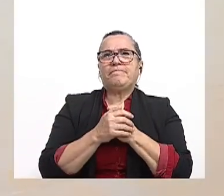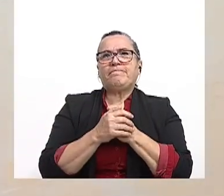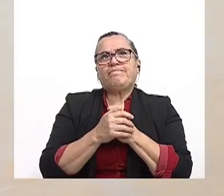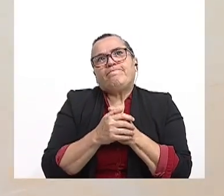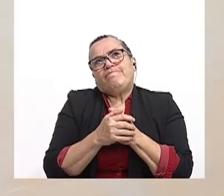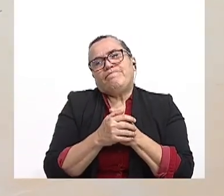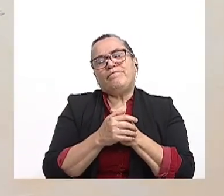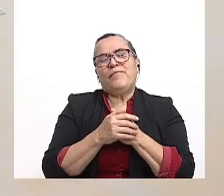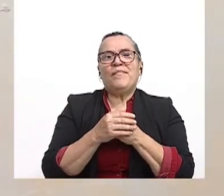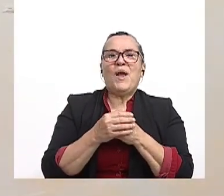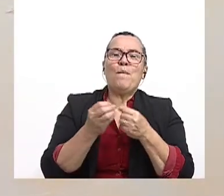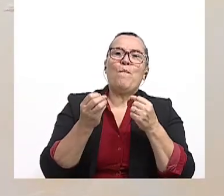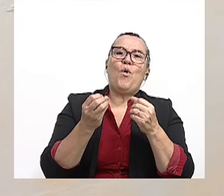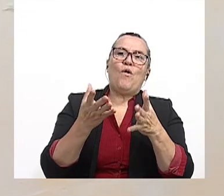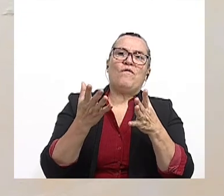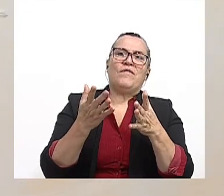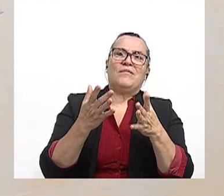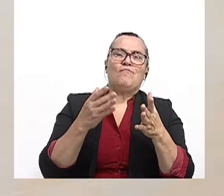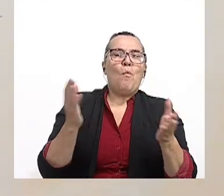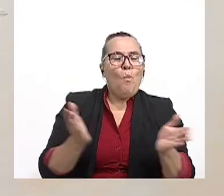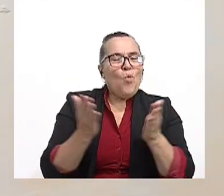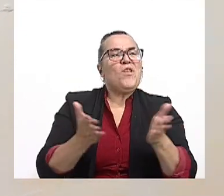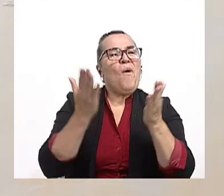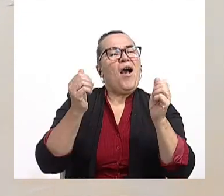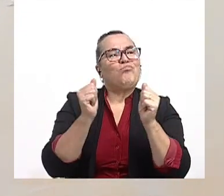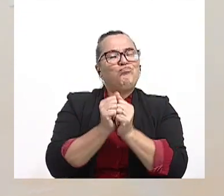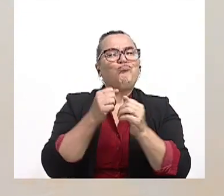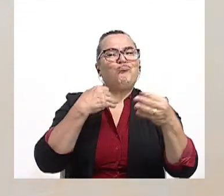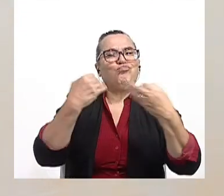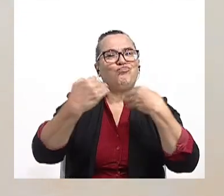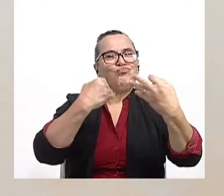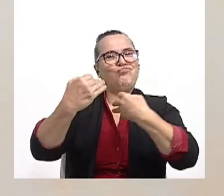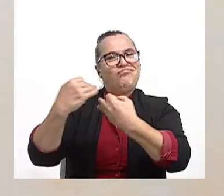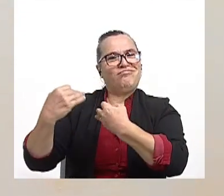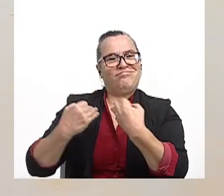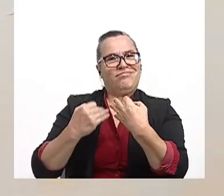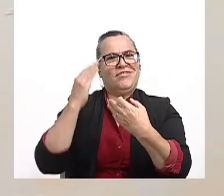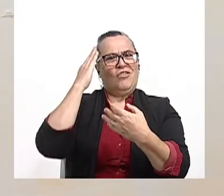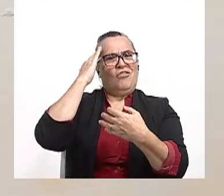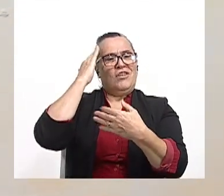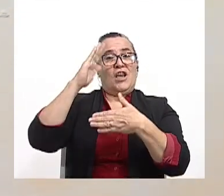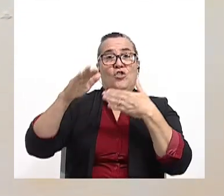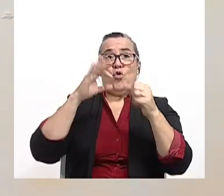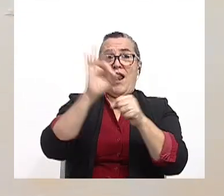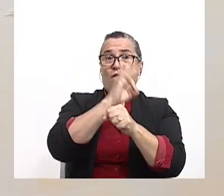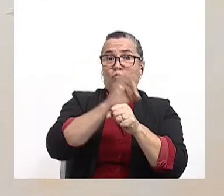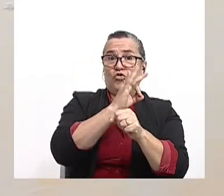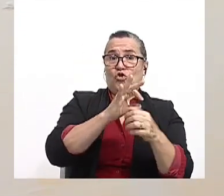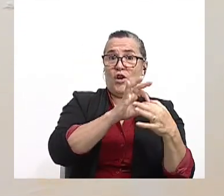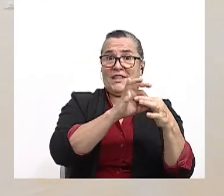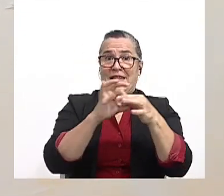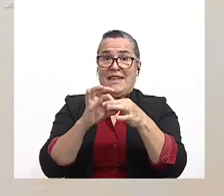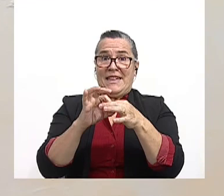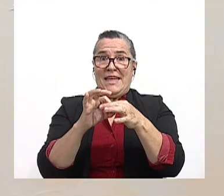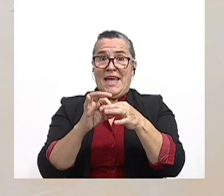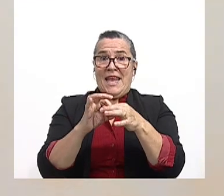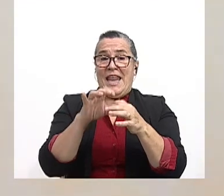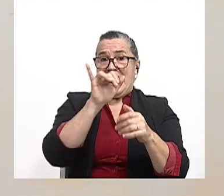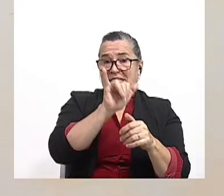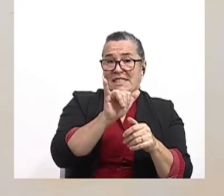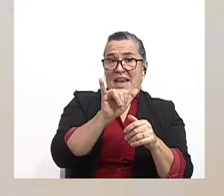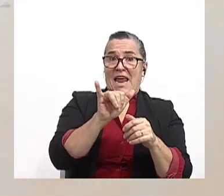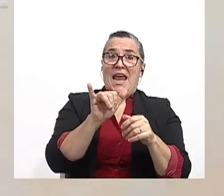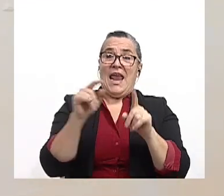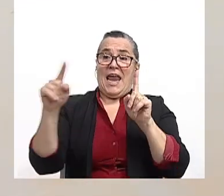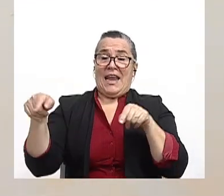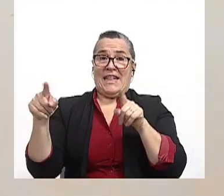Bien, profe. Hoy me sentí muy motivada con la explicación y conocer que todas las funciones que tienen criterio y igual mx